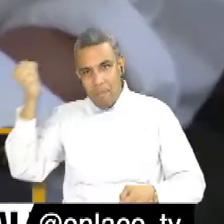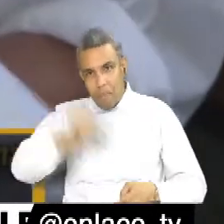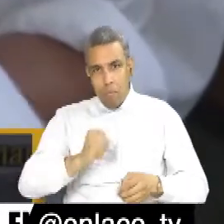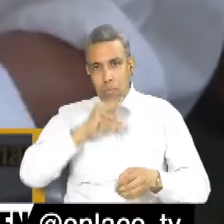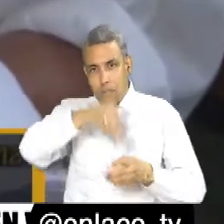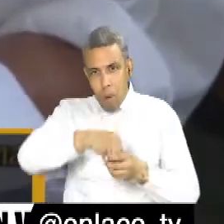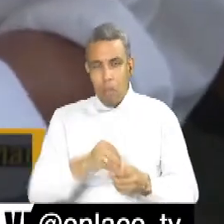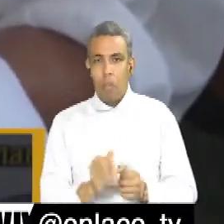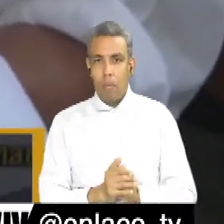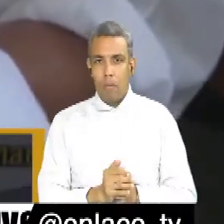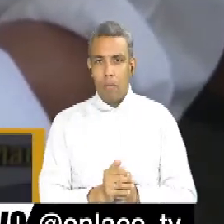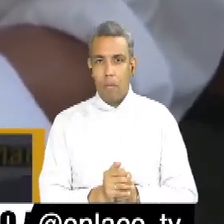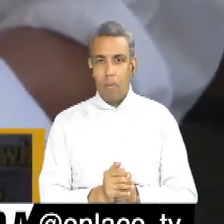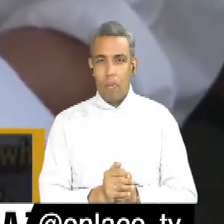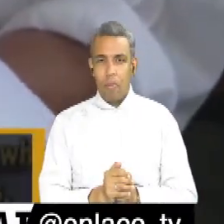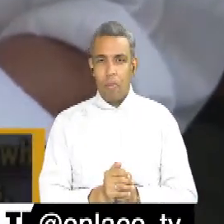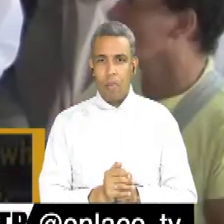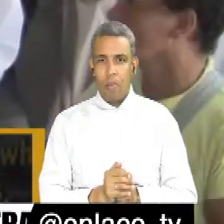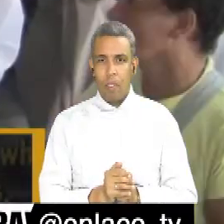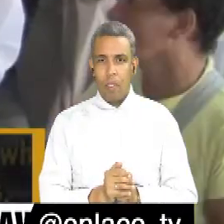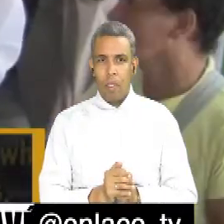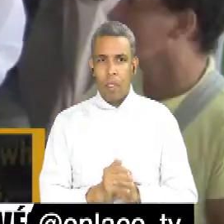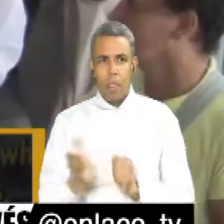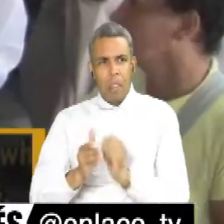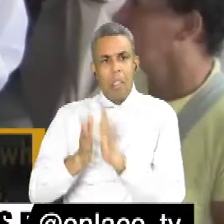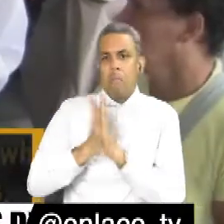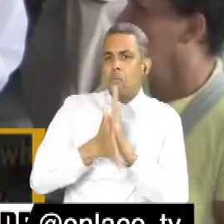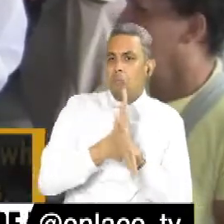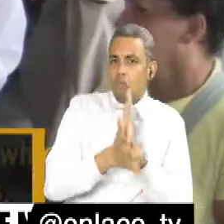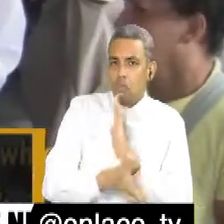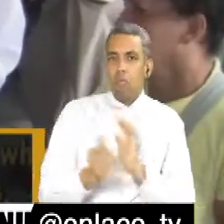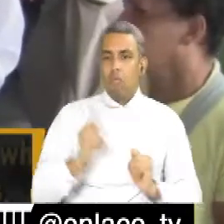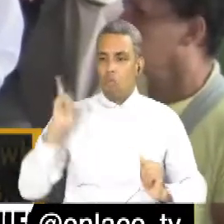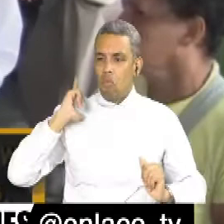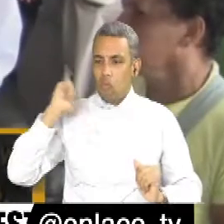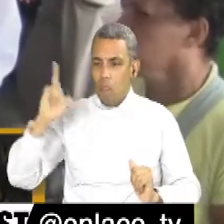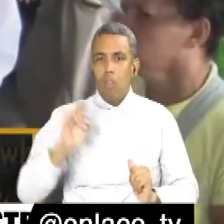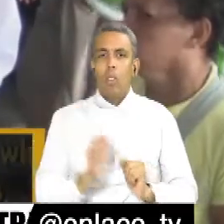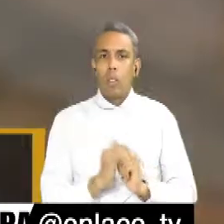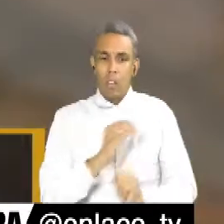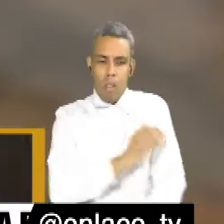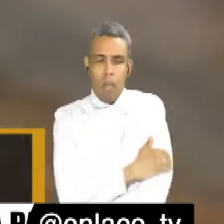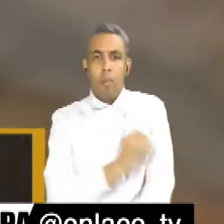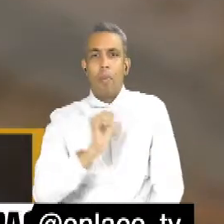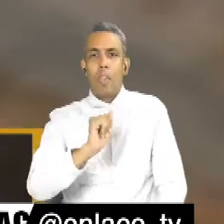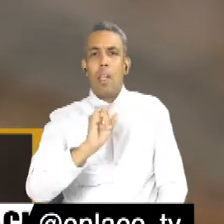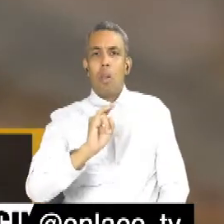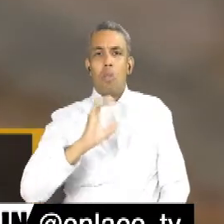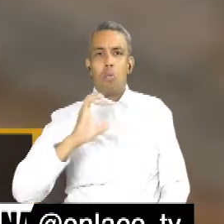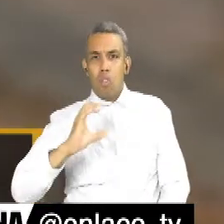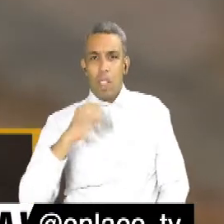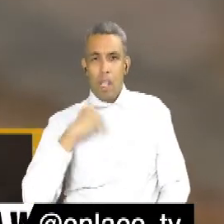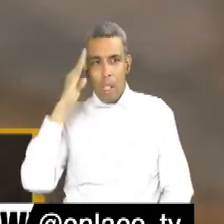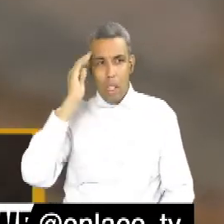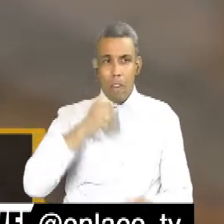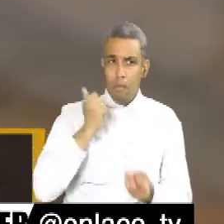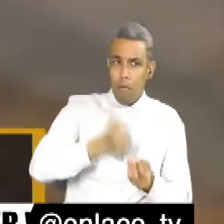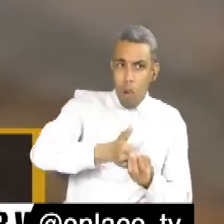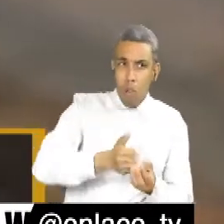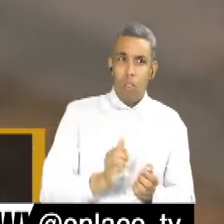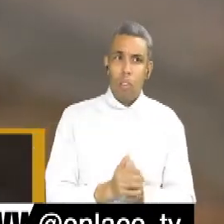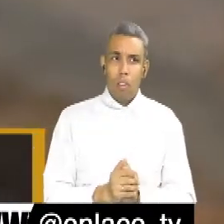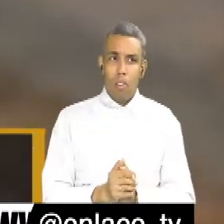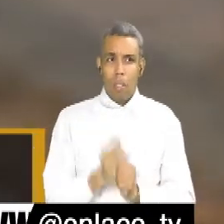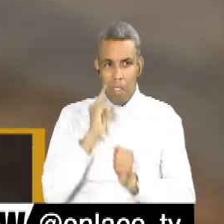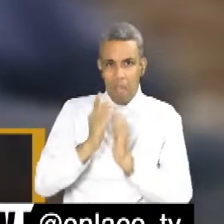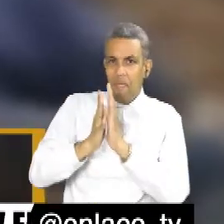guerrilleros en el Magdalena Medio. En sus denuncias demostró la participación de las autodefensas en la muerte de 7 personas y en la desaparición de 25 más en la